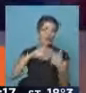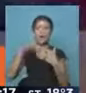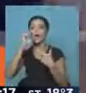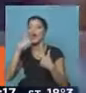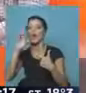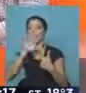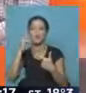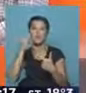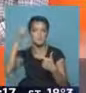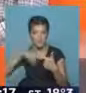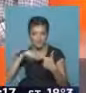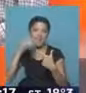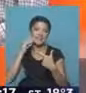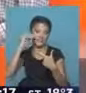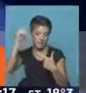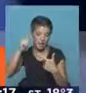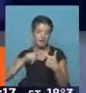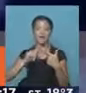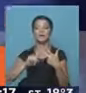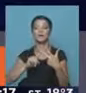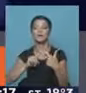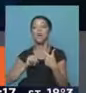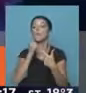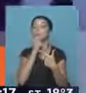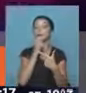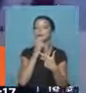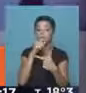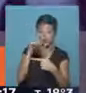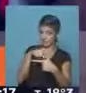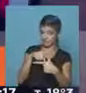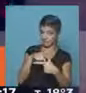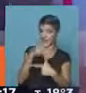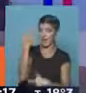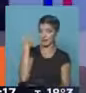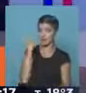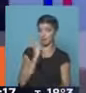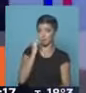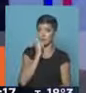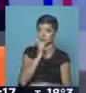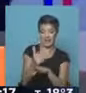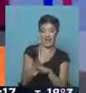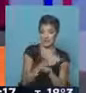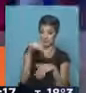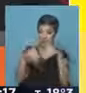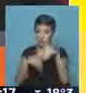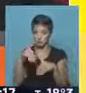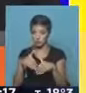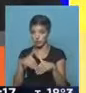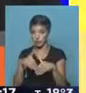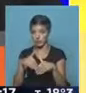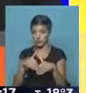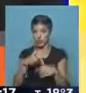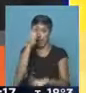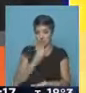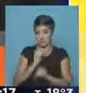Jeremy Corbyn en Inglaterra, claro. De quien se decía, por ejemplo, de Bernie Sanders, que si antes de las elecciones hubiera sido él